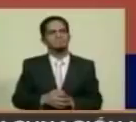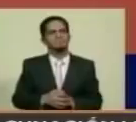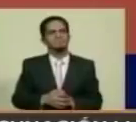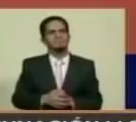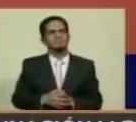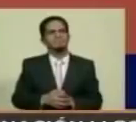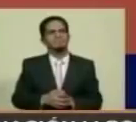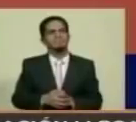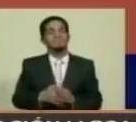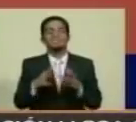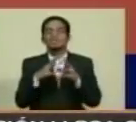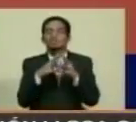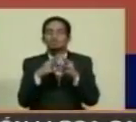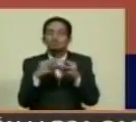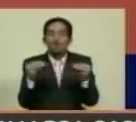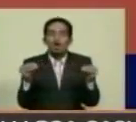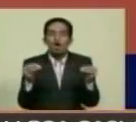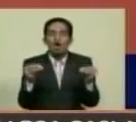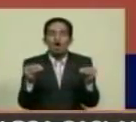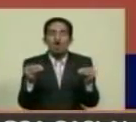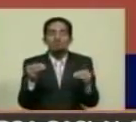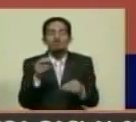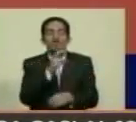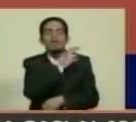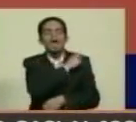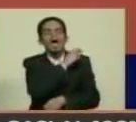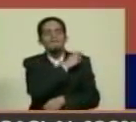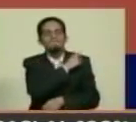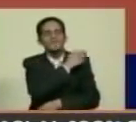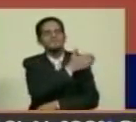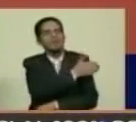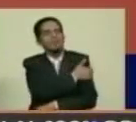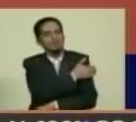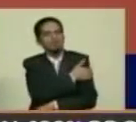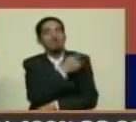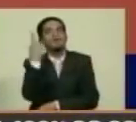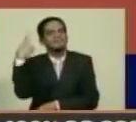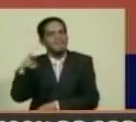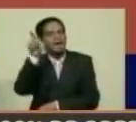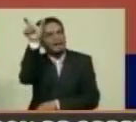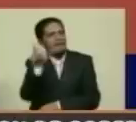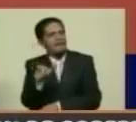de todas y todos los jefes de la oposición venezolana. Eso está en ese teléfono.